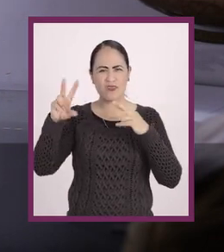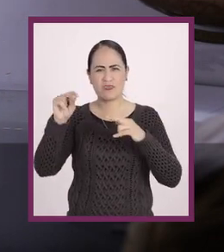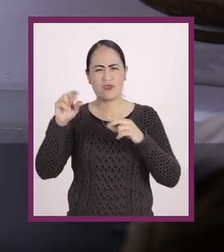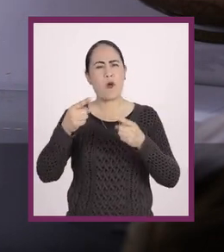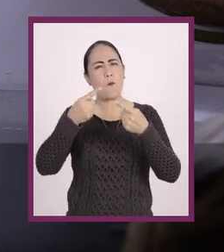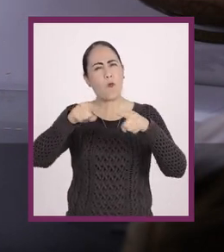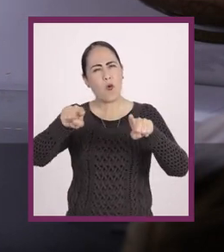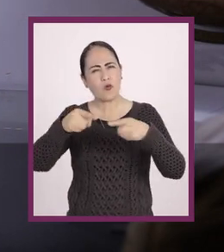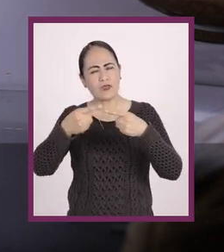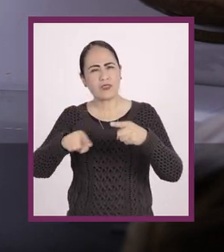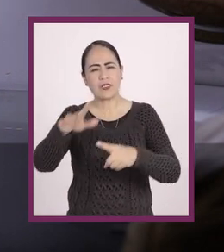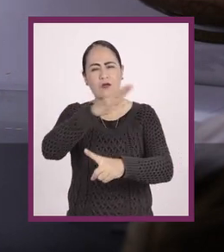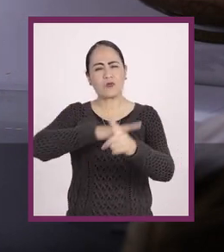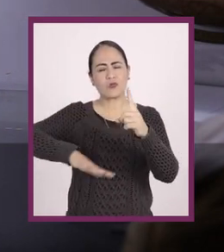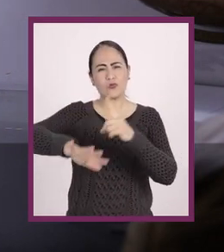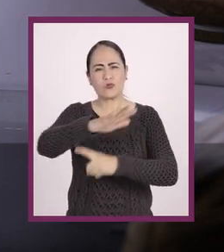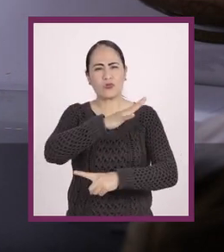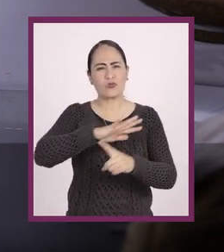en las bandas